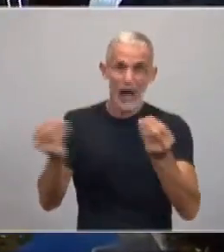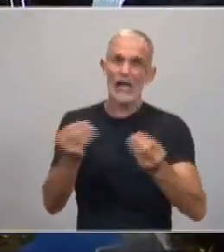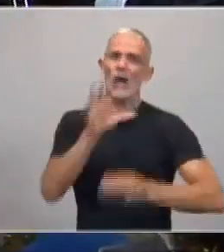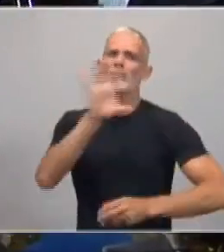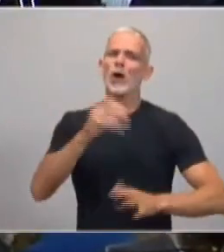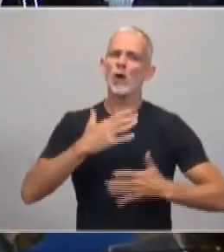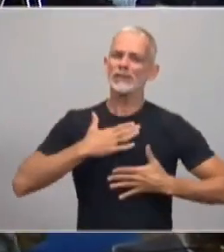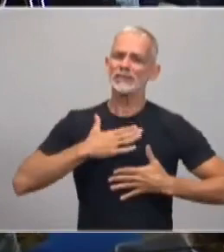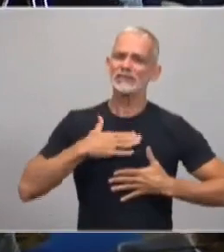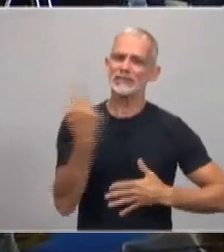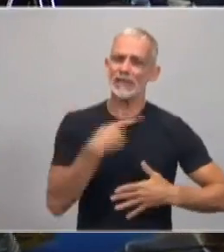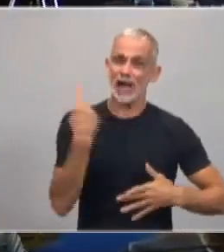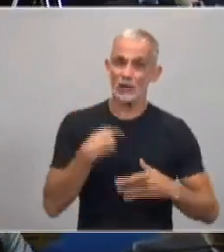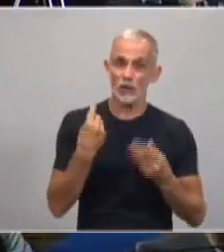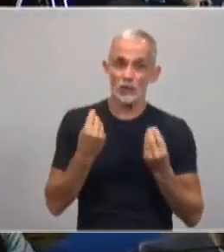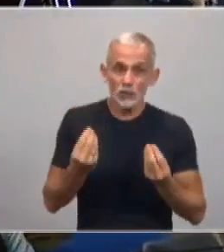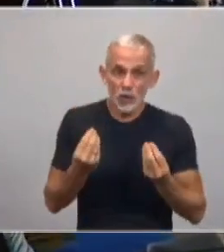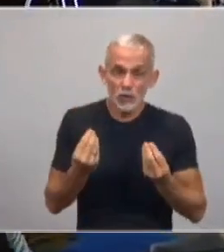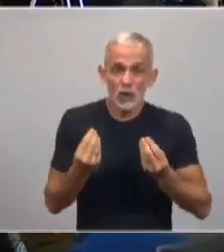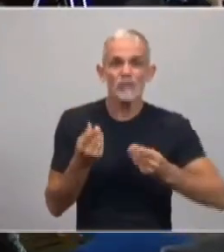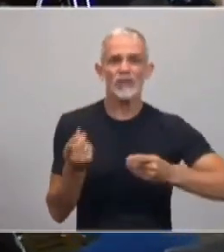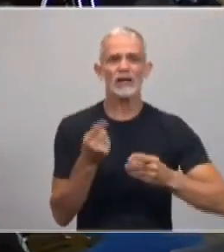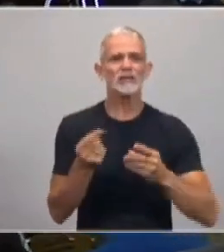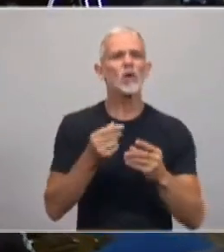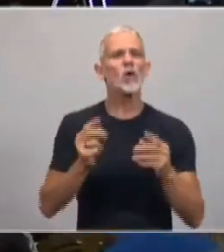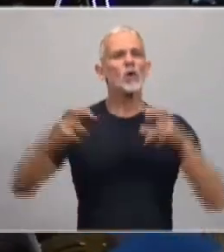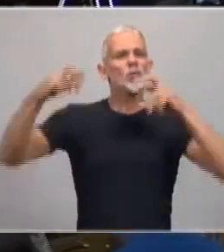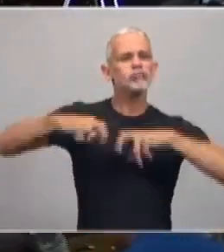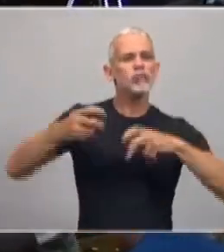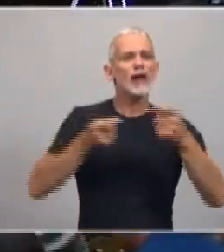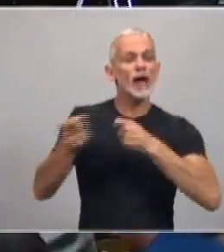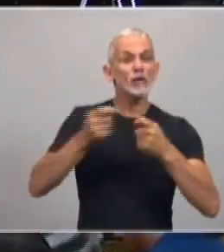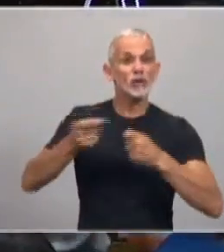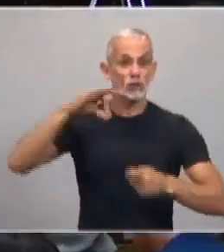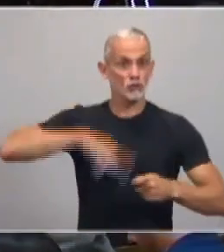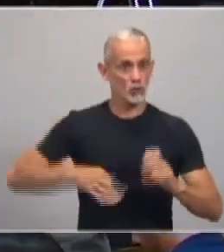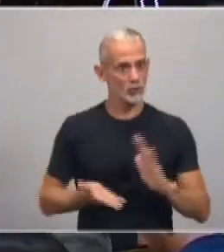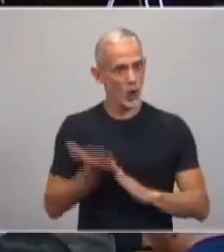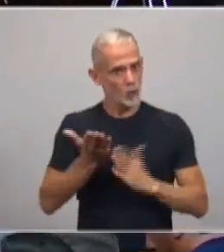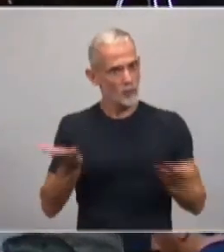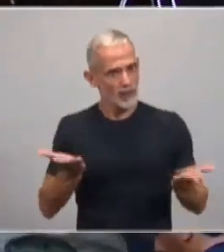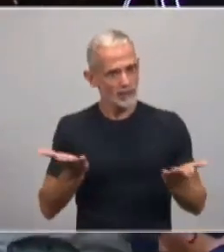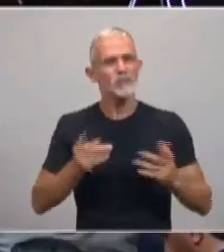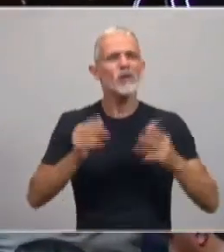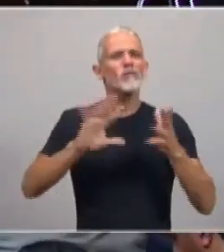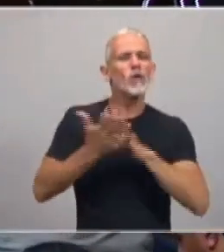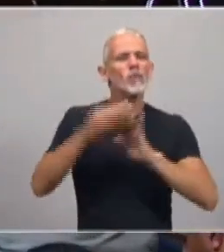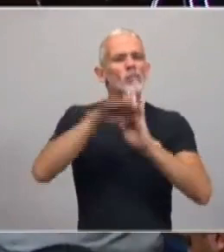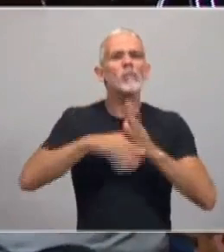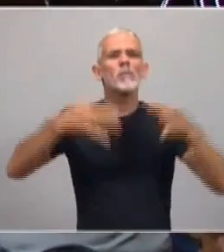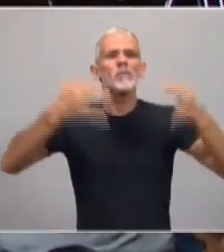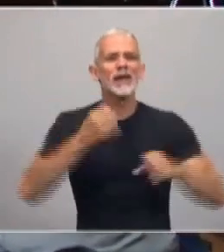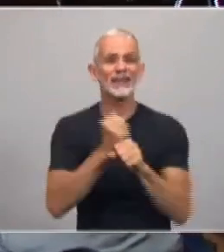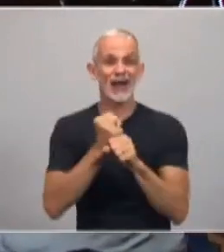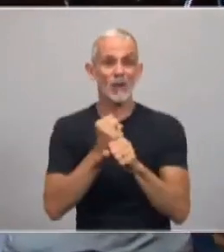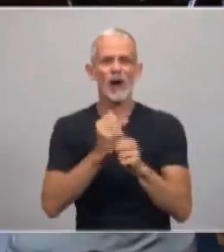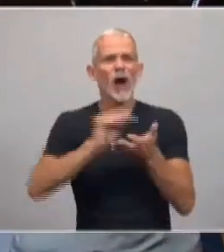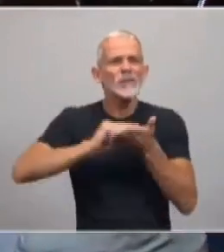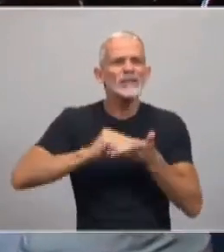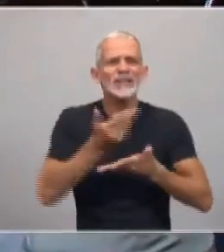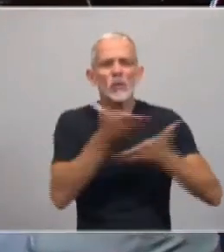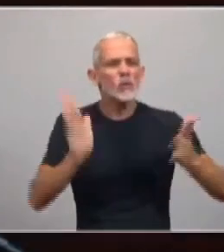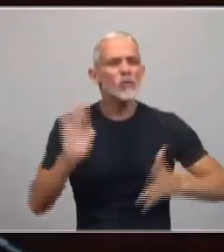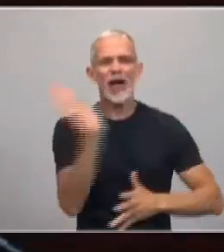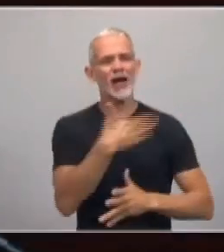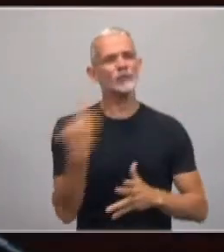no solo se impulsaron las paritarias para alcanzar mejoras salariales y de condiciones laborales en toda la administración